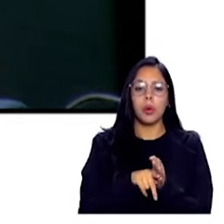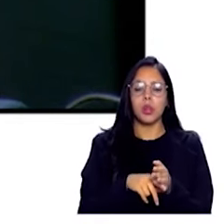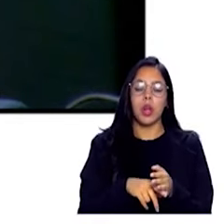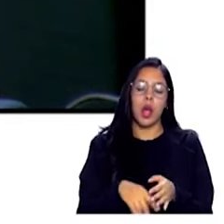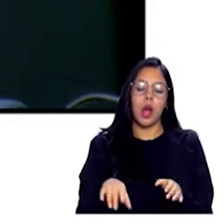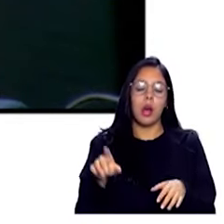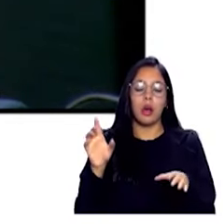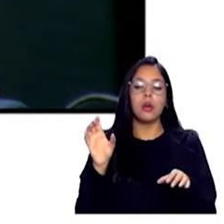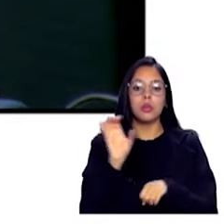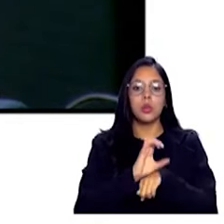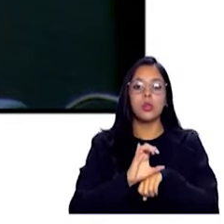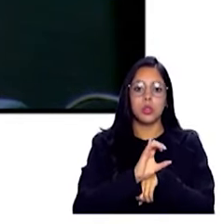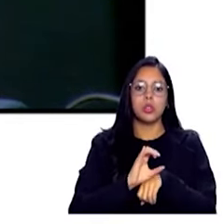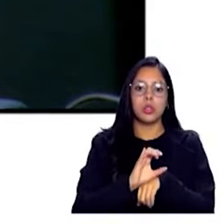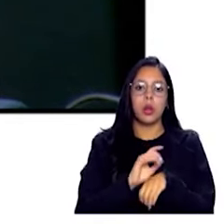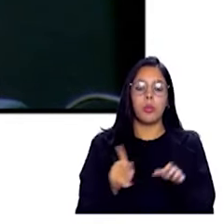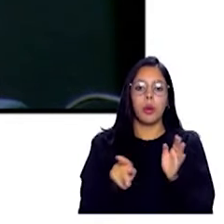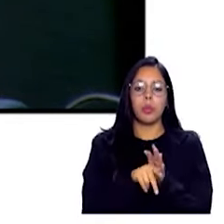para